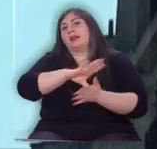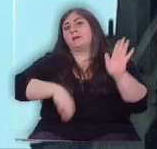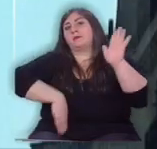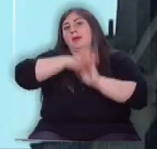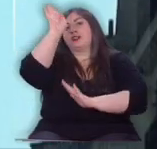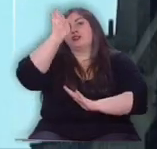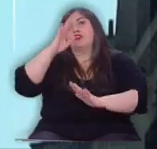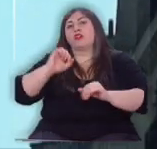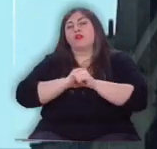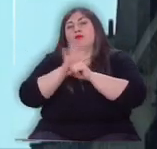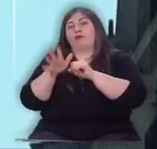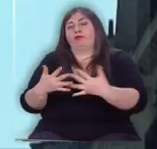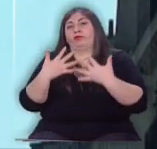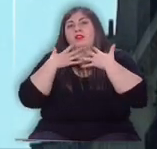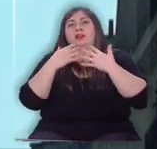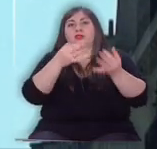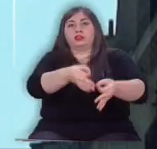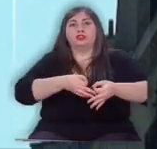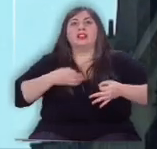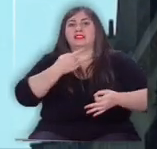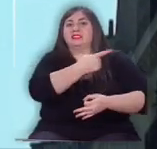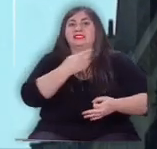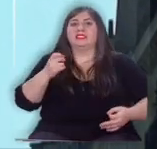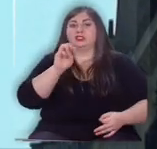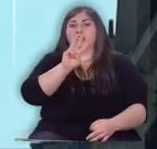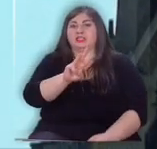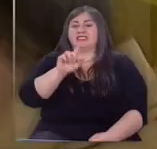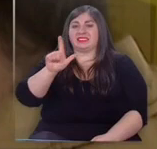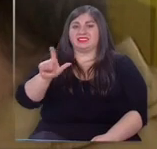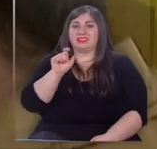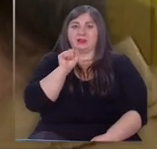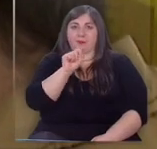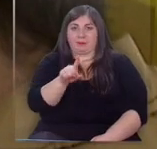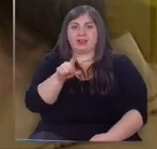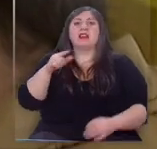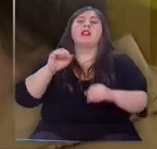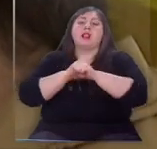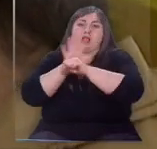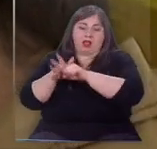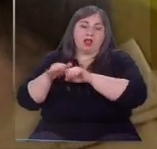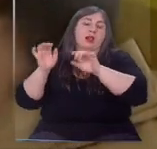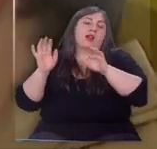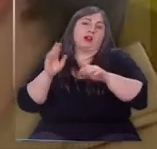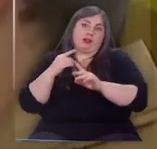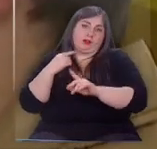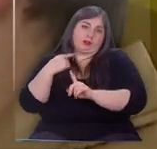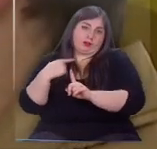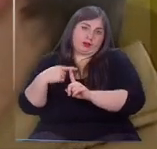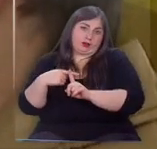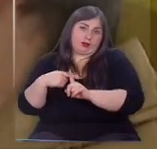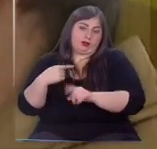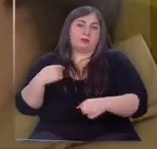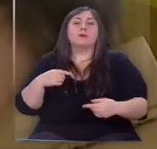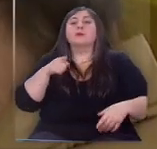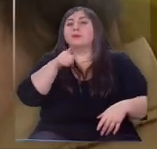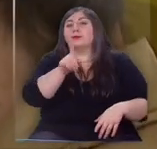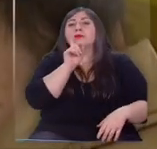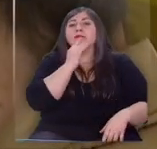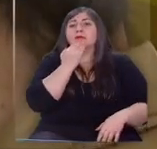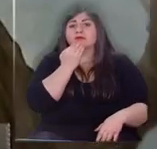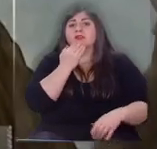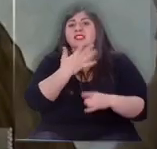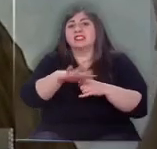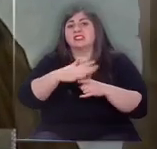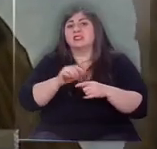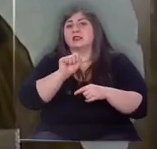cantidad de infectados, con un total de 137.000 casos confirmados de COVID-19. Además, registra casi